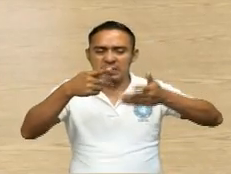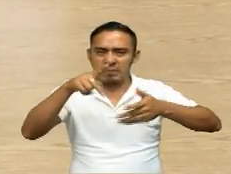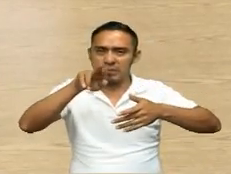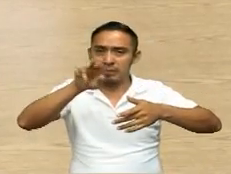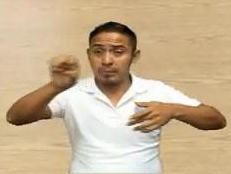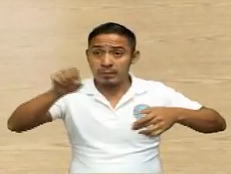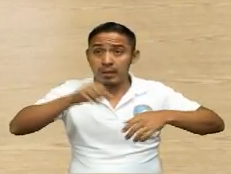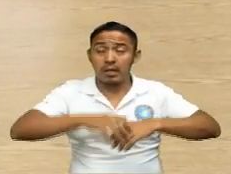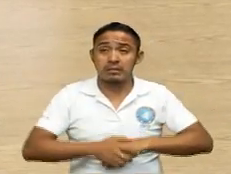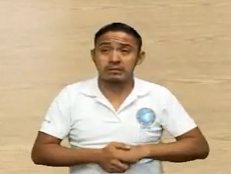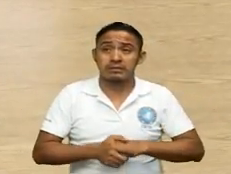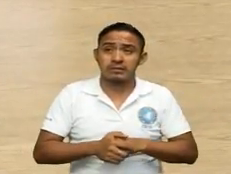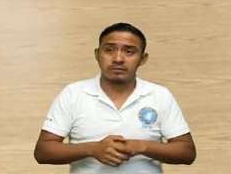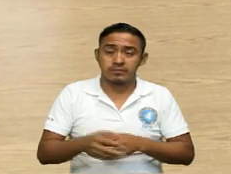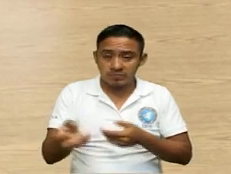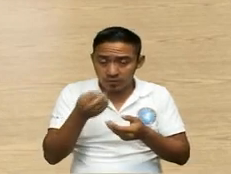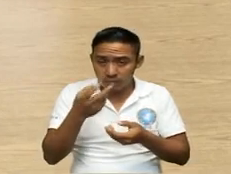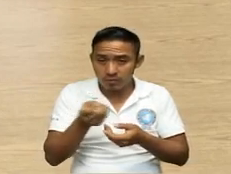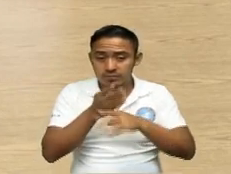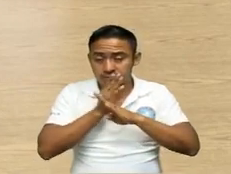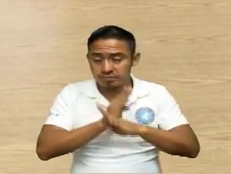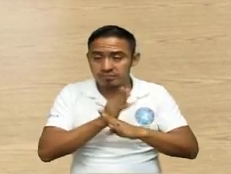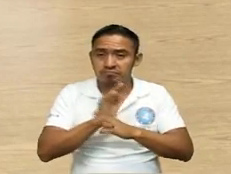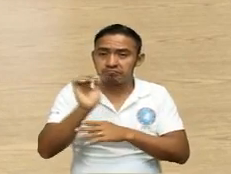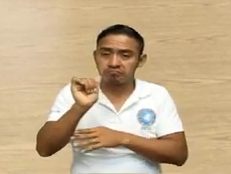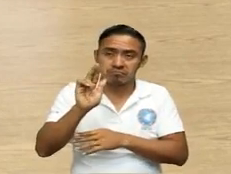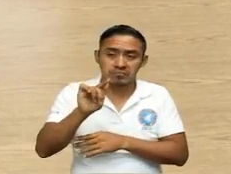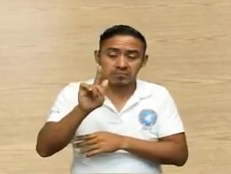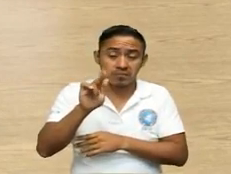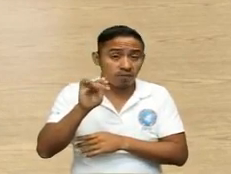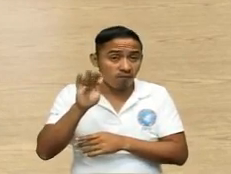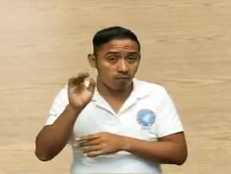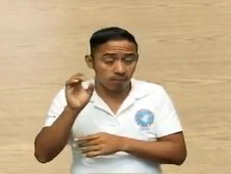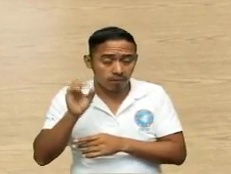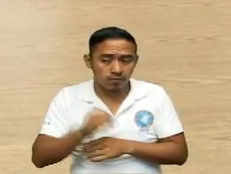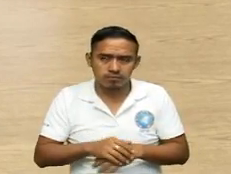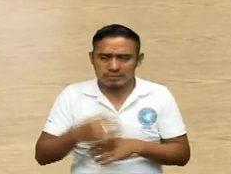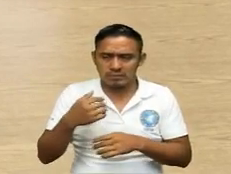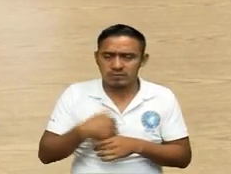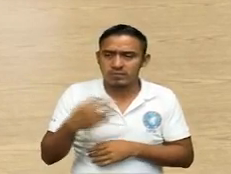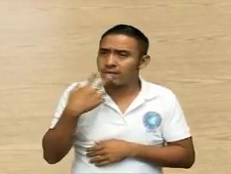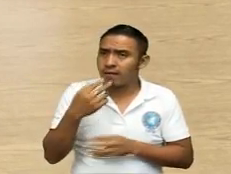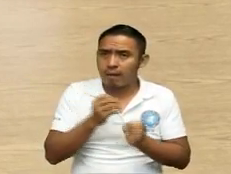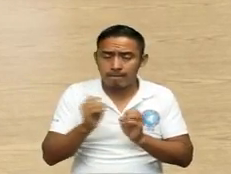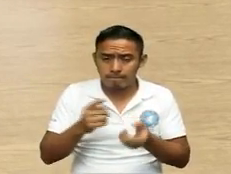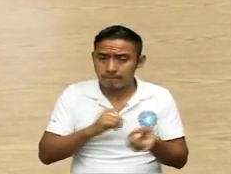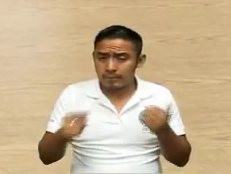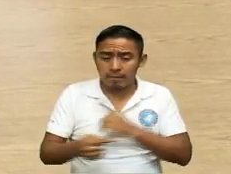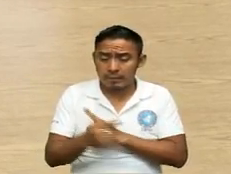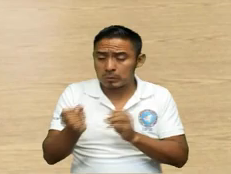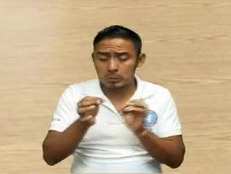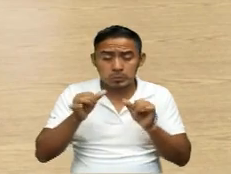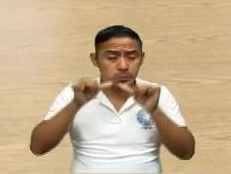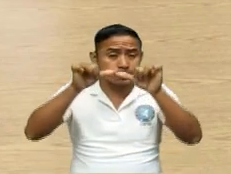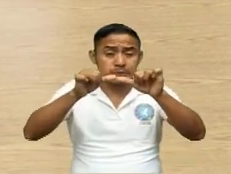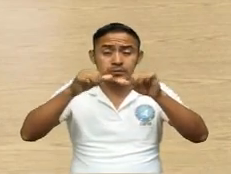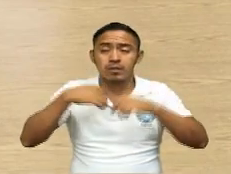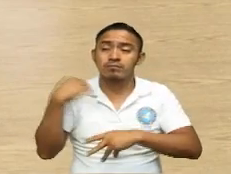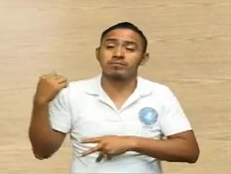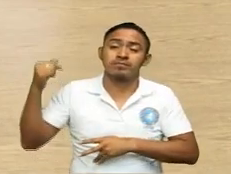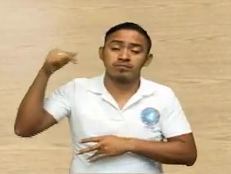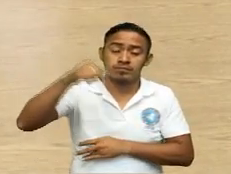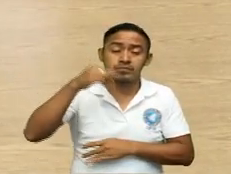paciente le dan antibiótico o se automedica con antibiótico y no mejoran. ¿Ya? Entonces, vienen acá y es un intertrigo candidiasis, una infección por un hongo.